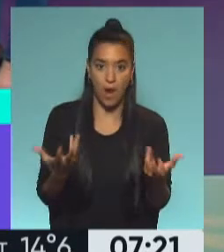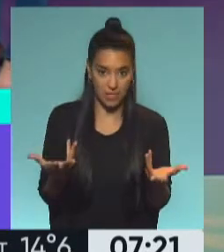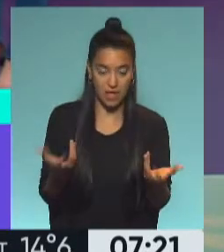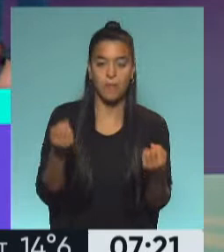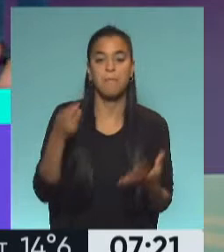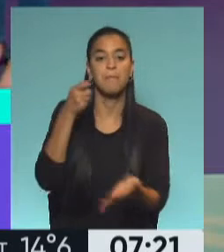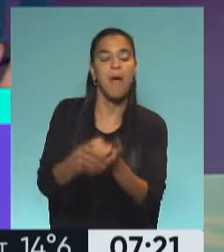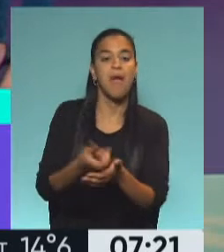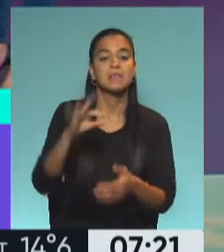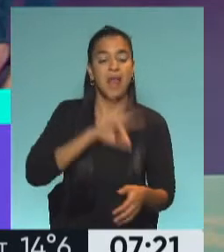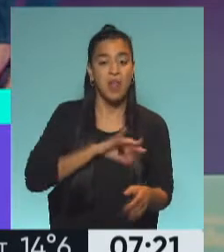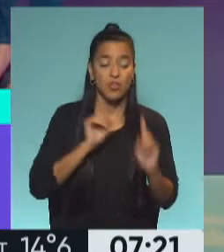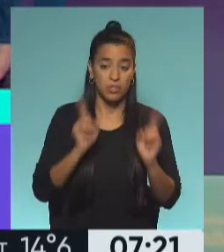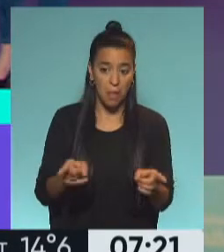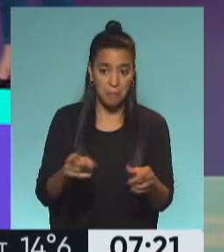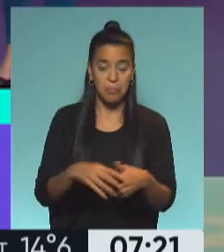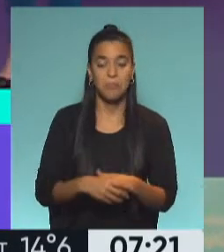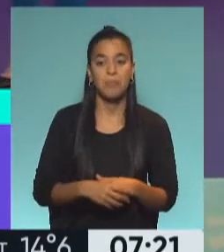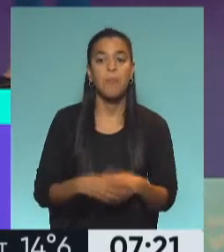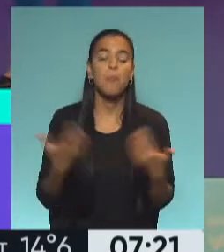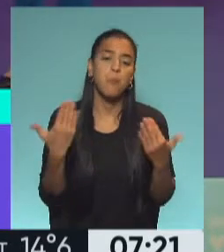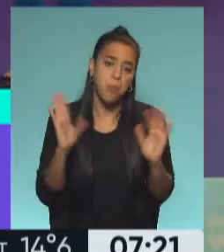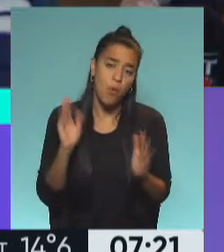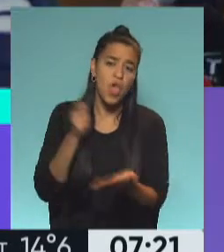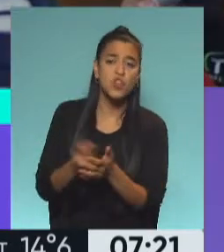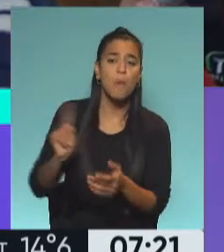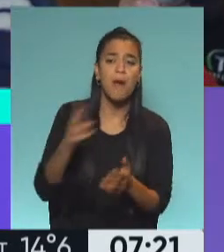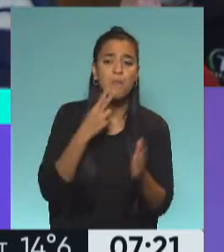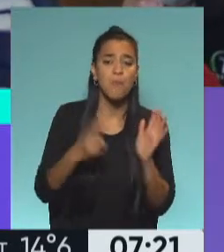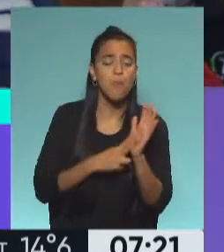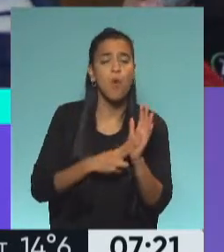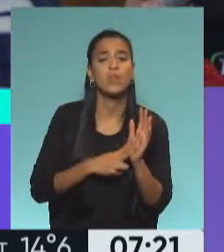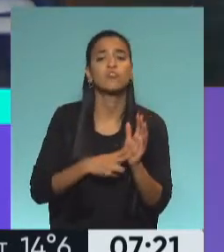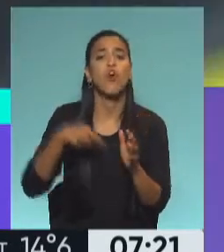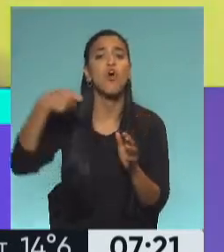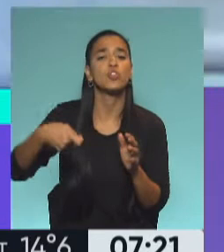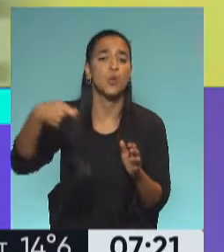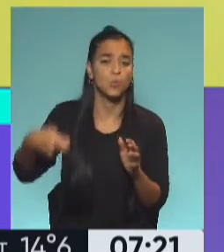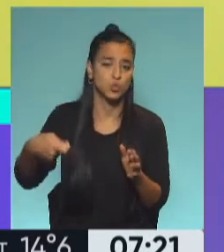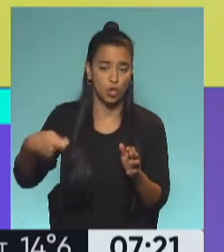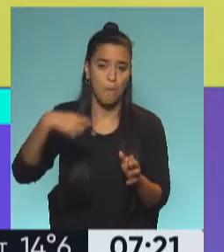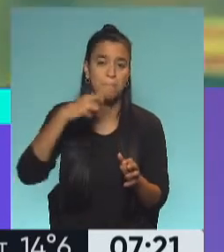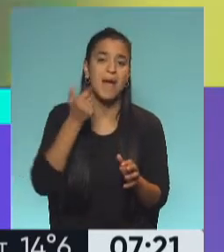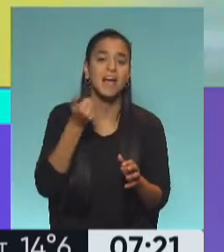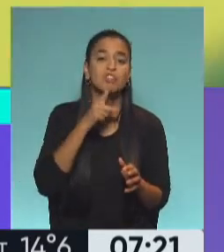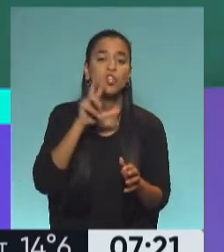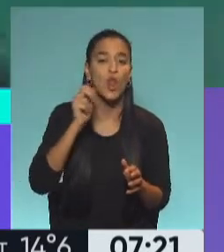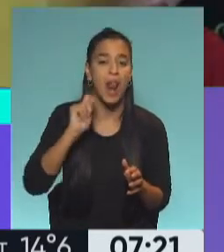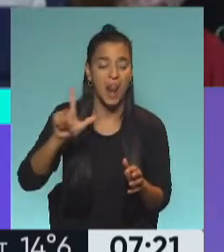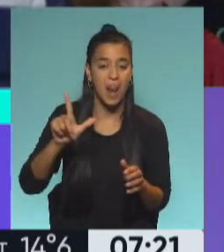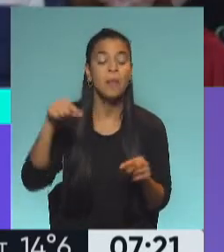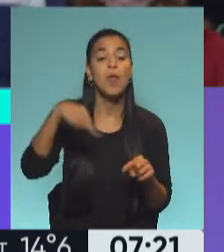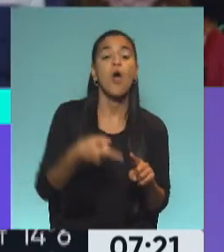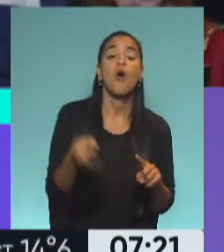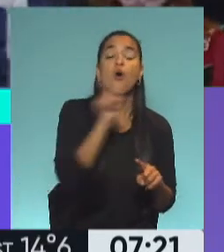de pagar parte del salario, podés no pagar un impuesto, que es el impuesto a las contribuciones patronales. Pero además, antes era para